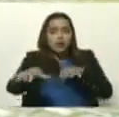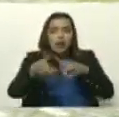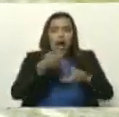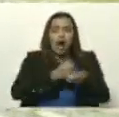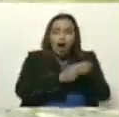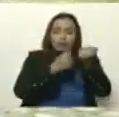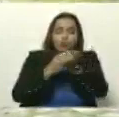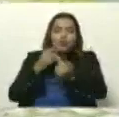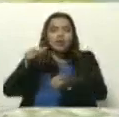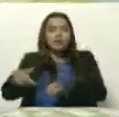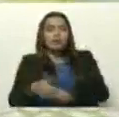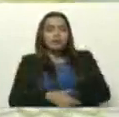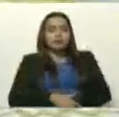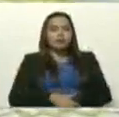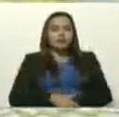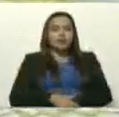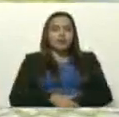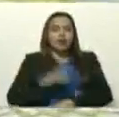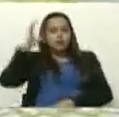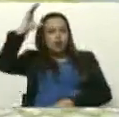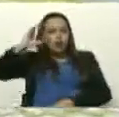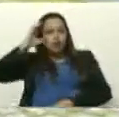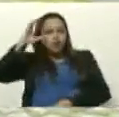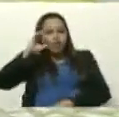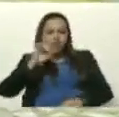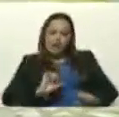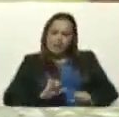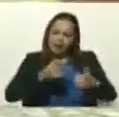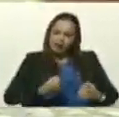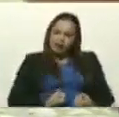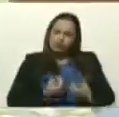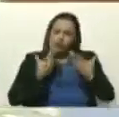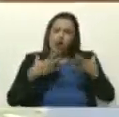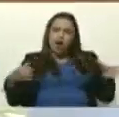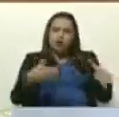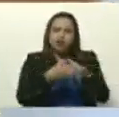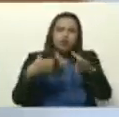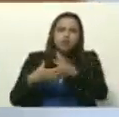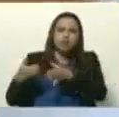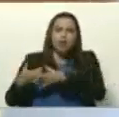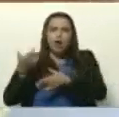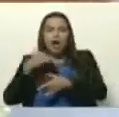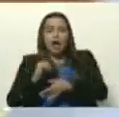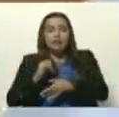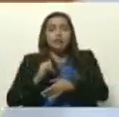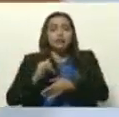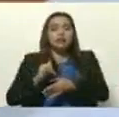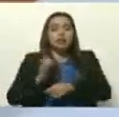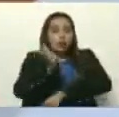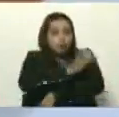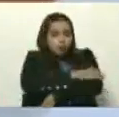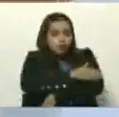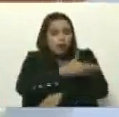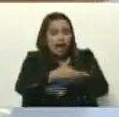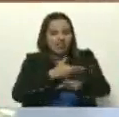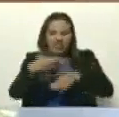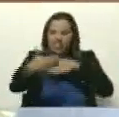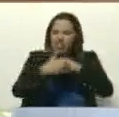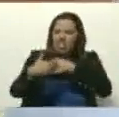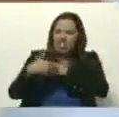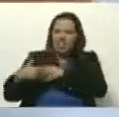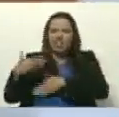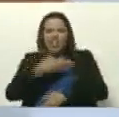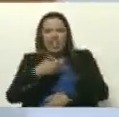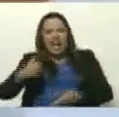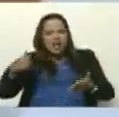también producto de una conciencia que surgió de repente en las filas de lo que nos estaban adversando y que estaban tratando de tumbar